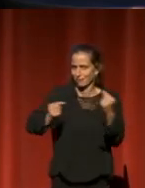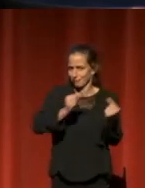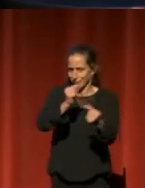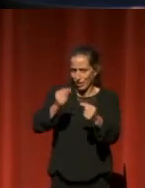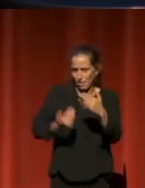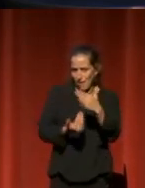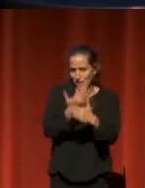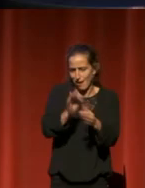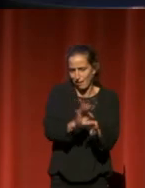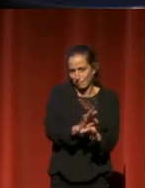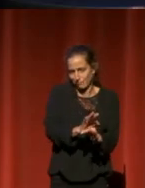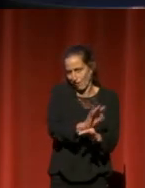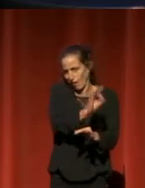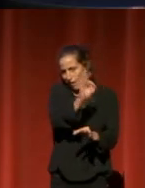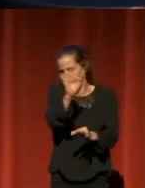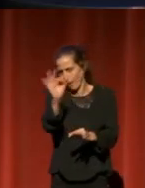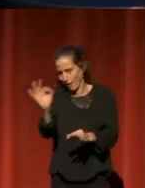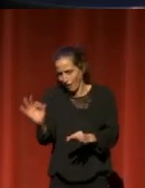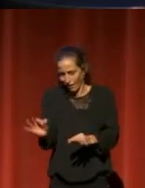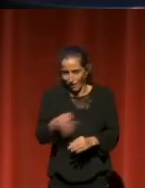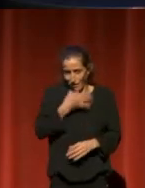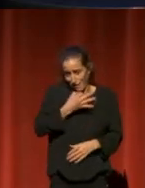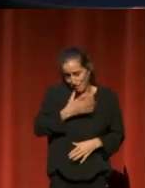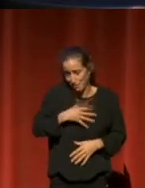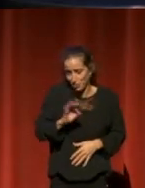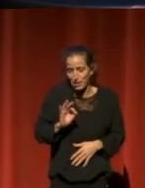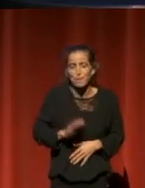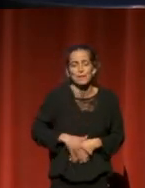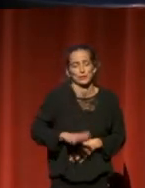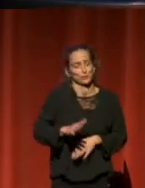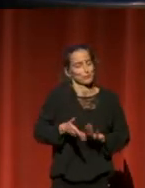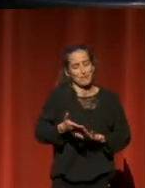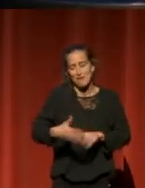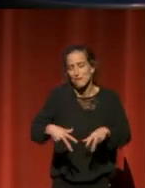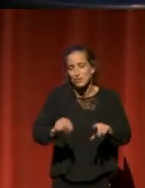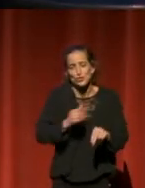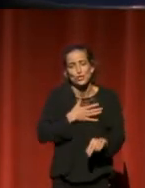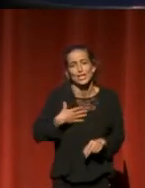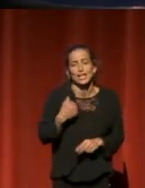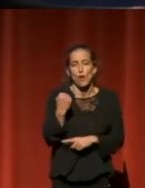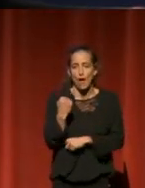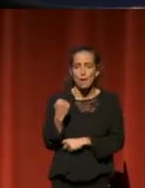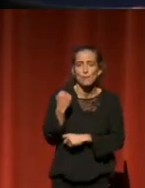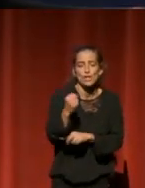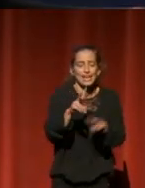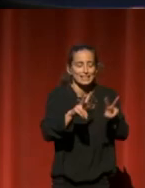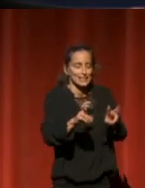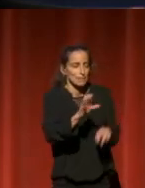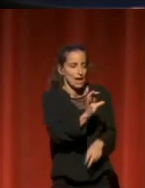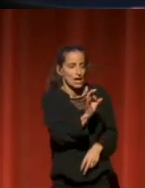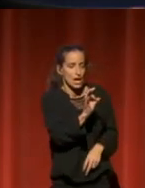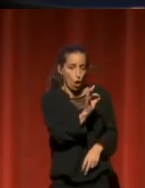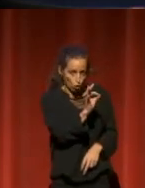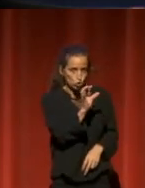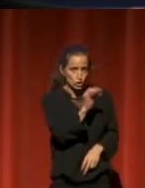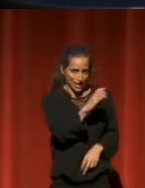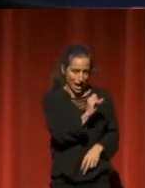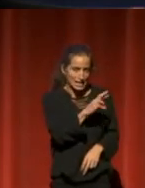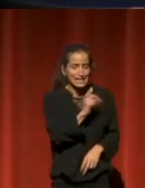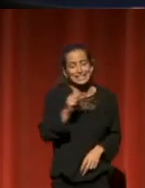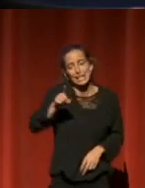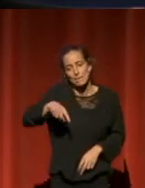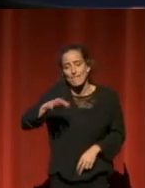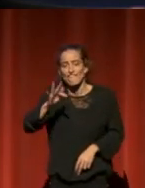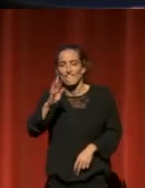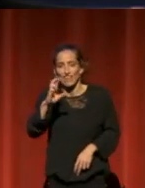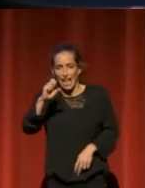no terminaríamos. Pero sí me gustaría terminar un poco apoyando lo que decía Óscar y lo que decía